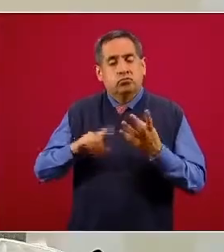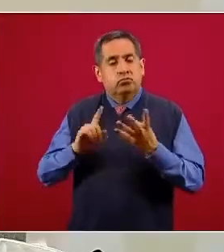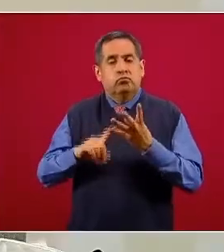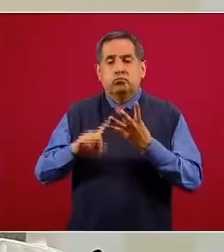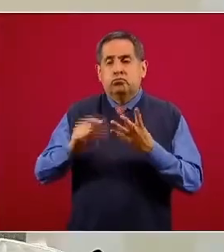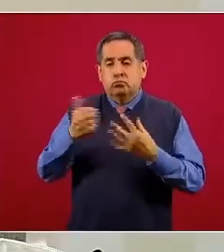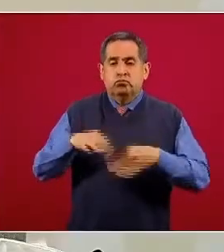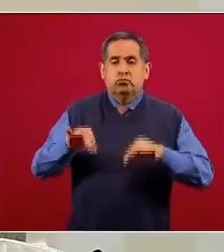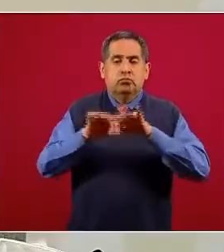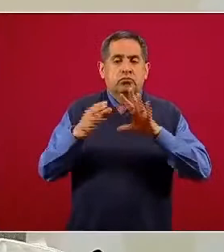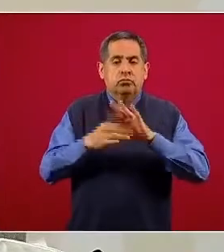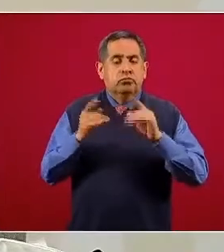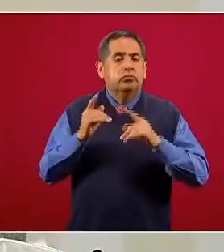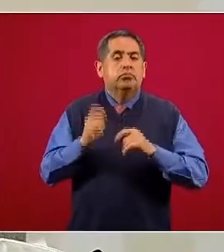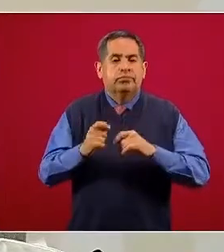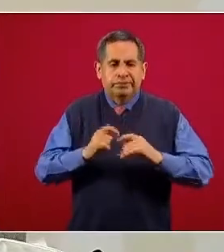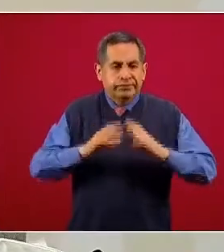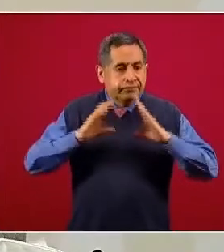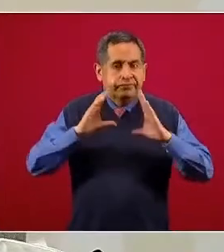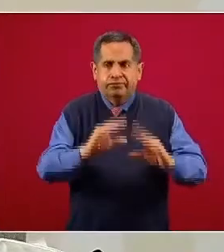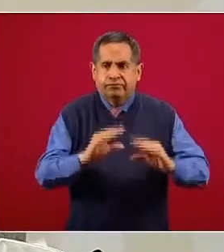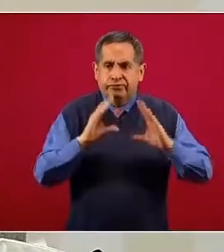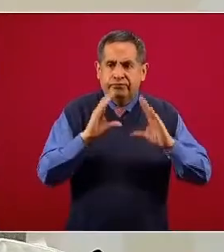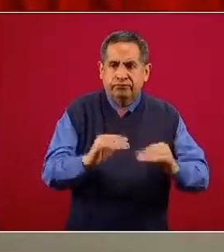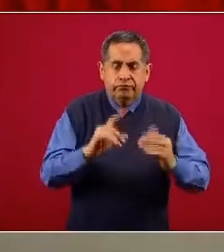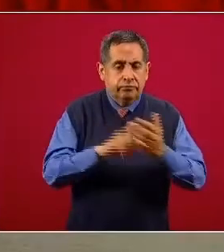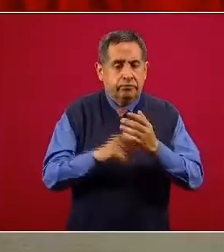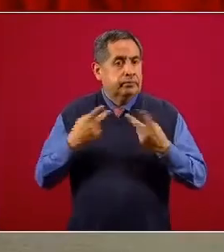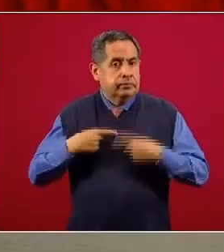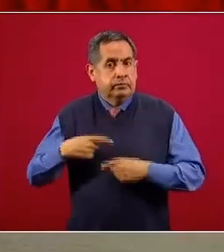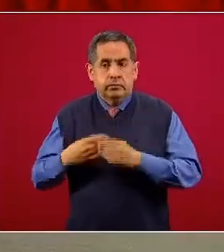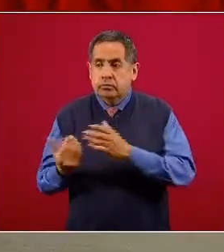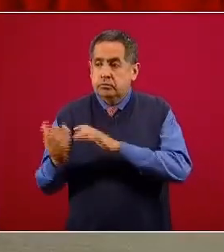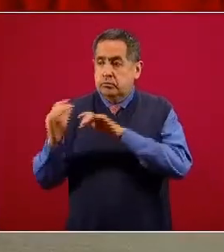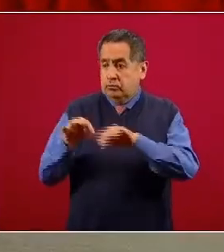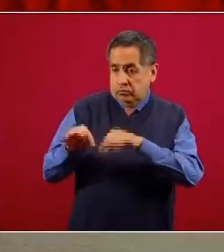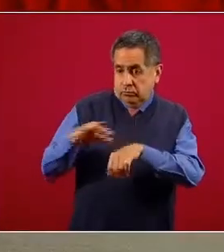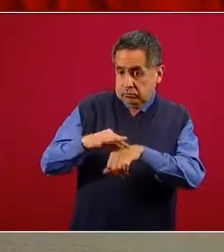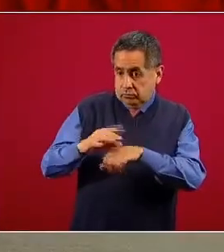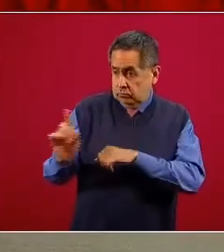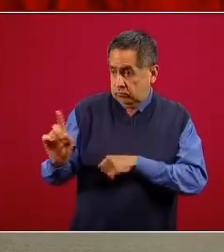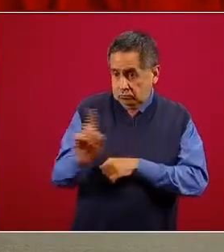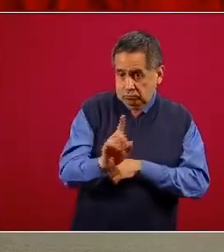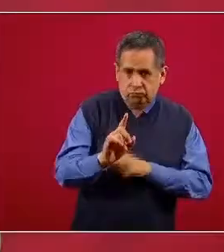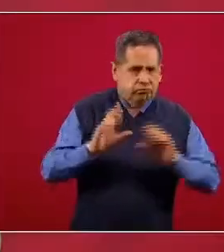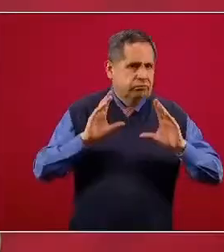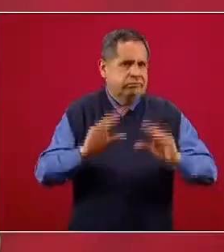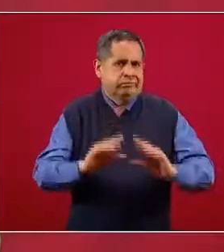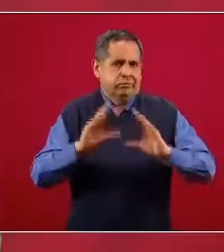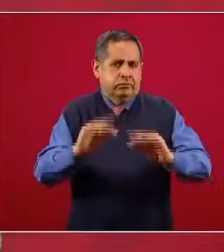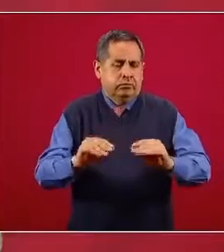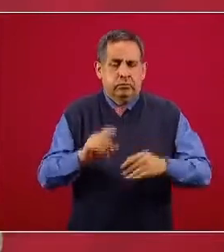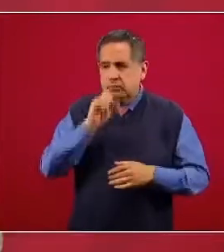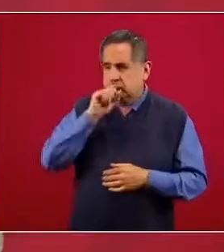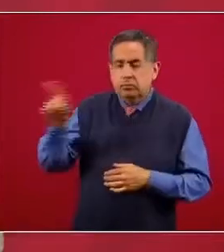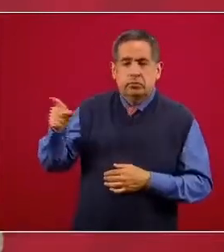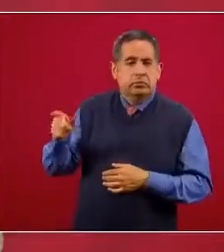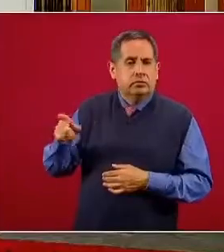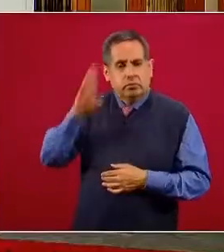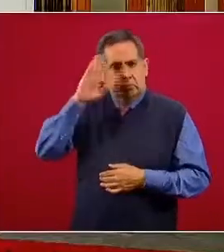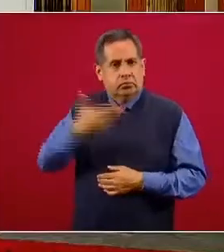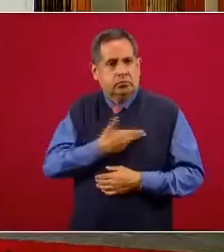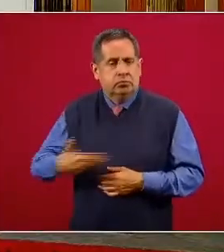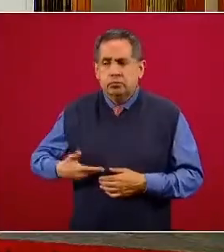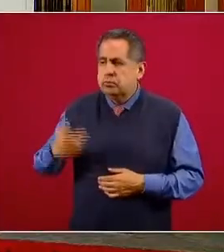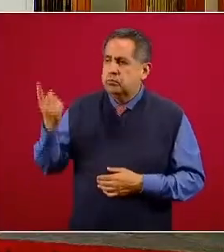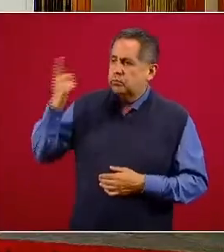fundamental ha sido la capacitación del recurso humano para la salud. El señor presidente nos ha encargado